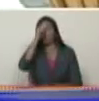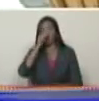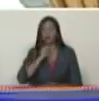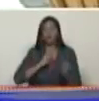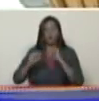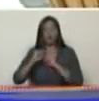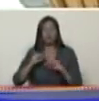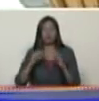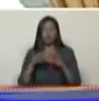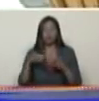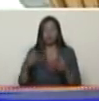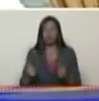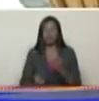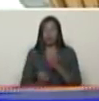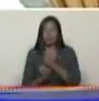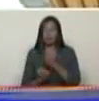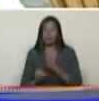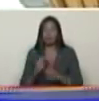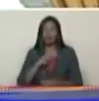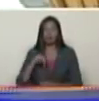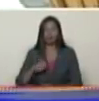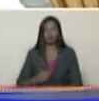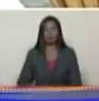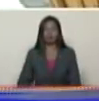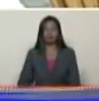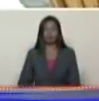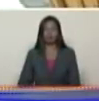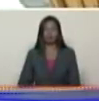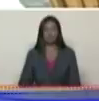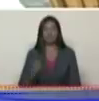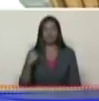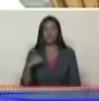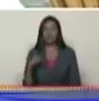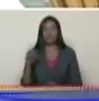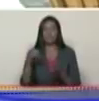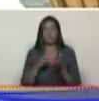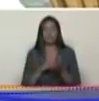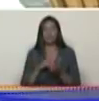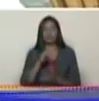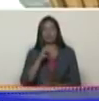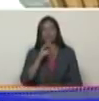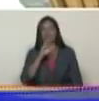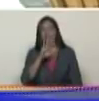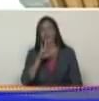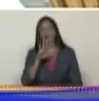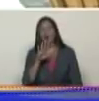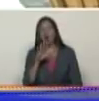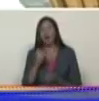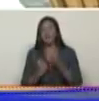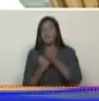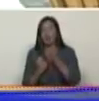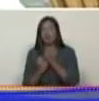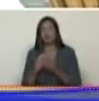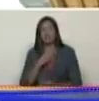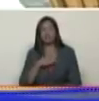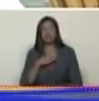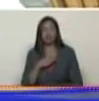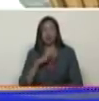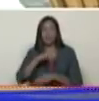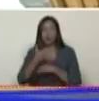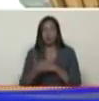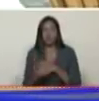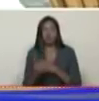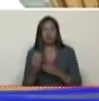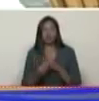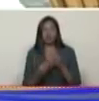movilización de las bases del Poder Popular. Tenemos 1.005 bases de misiones. Esto fue un proyecto bonito que